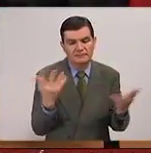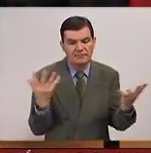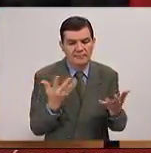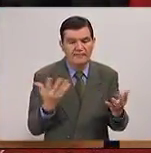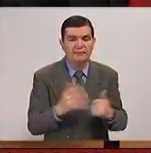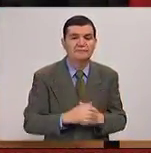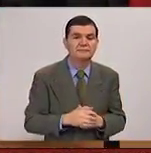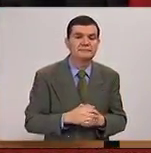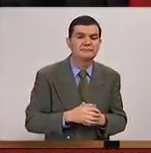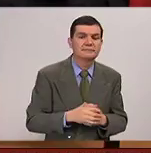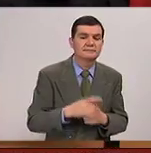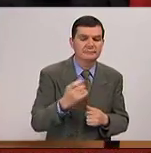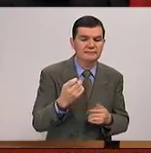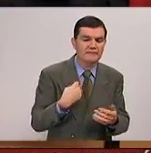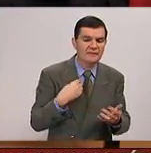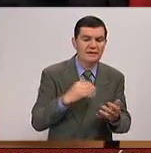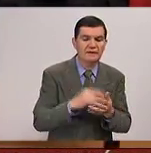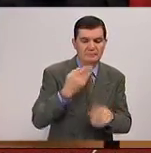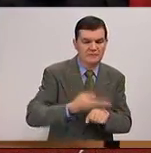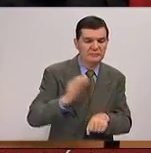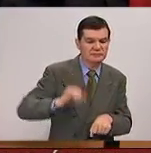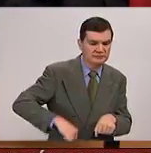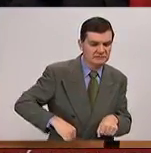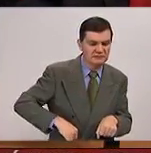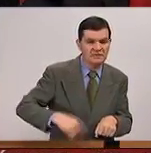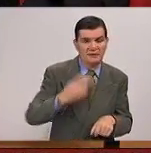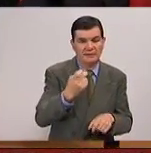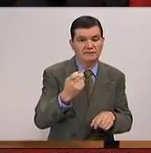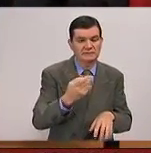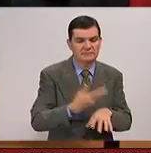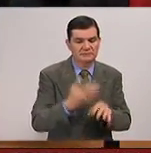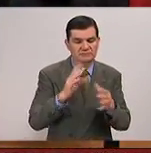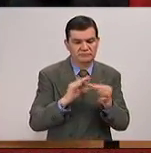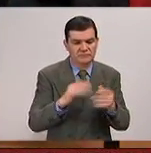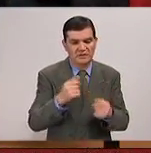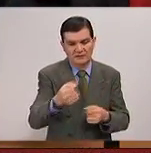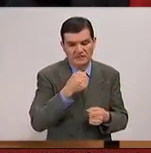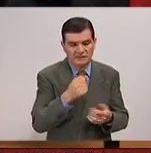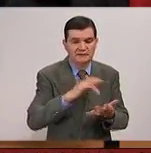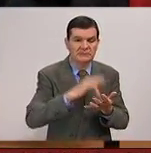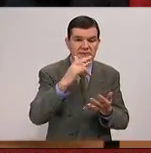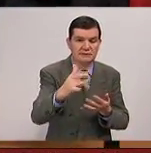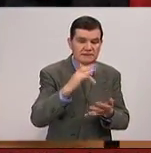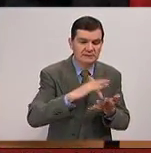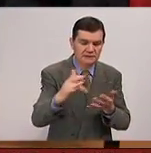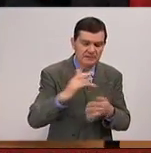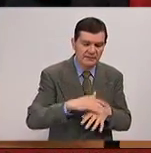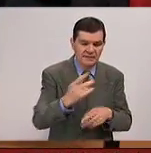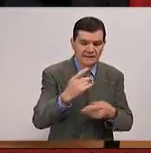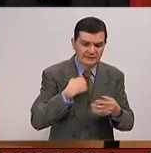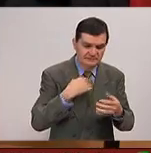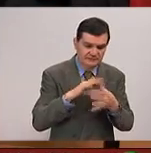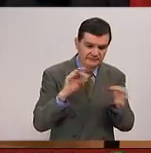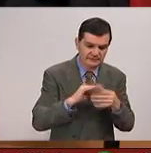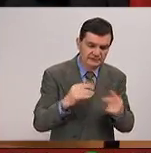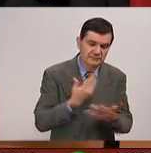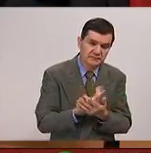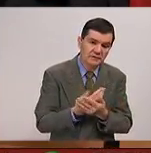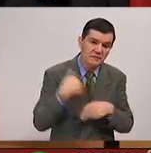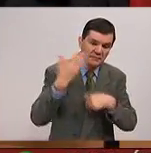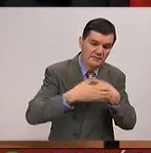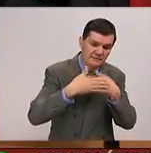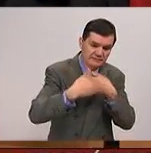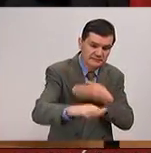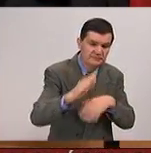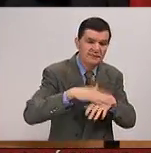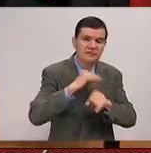Ese es gran reto, sin duda. Pues muy interesante, sí, muy interesante esta encuesta. Gracias por dárnosla a conocer y la esperamos próximamente